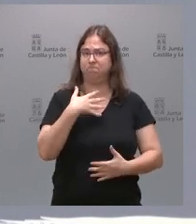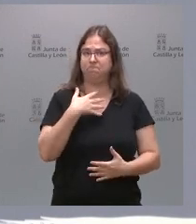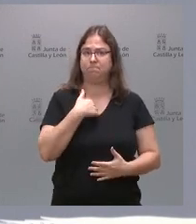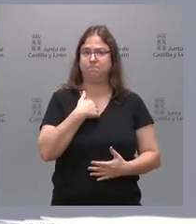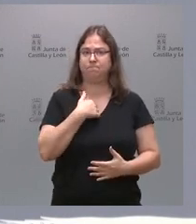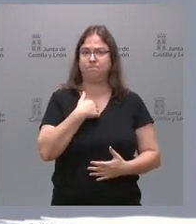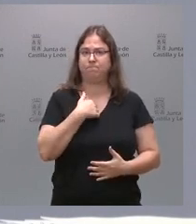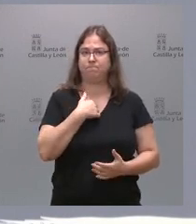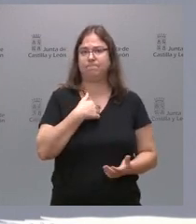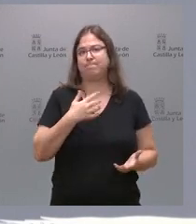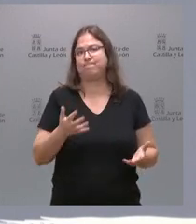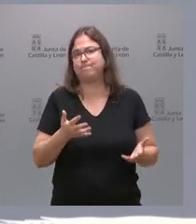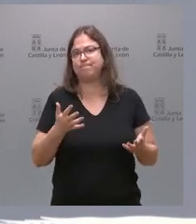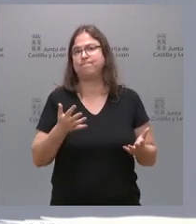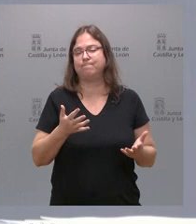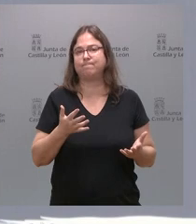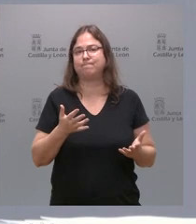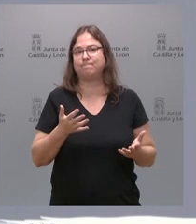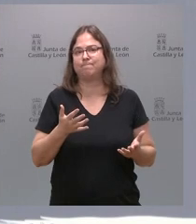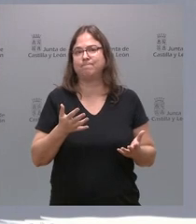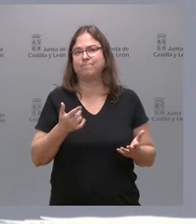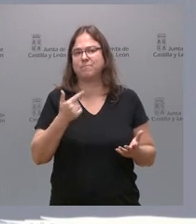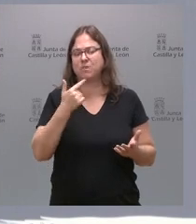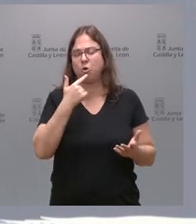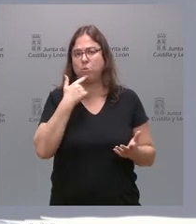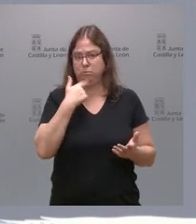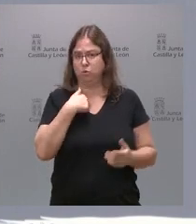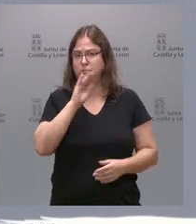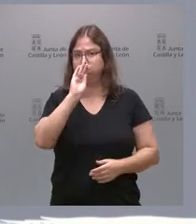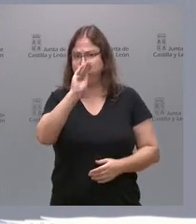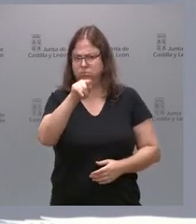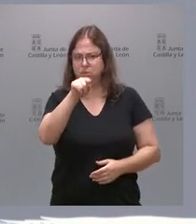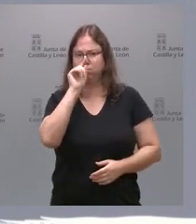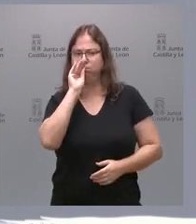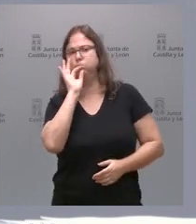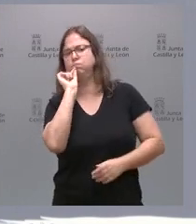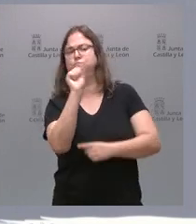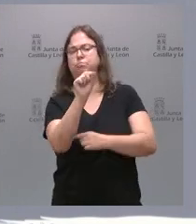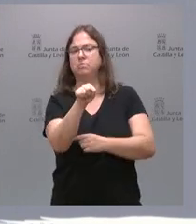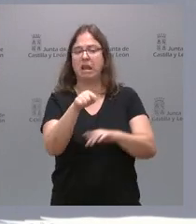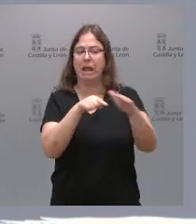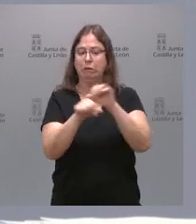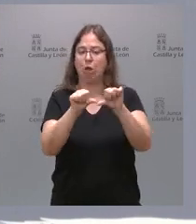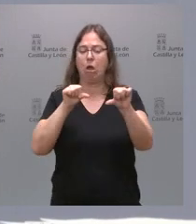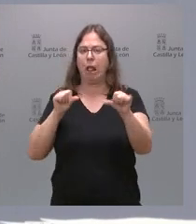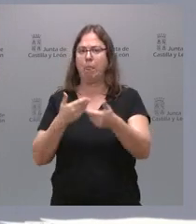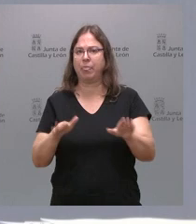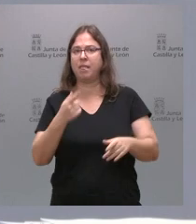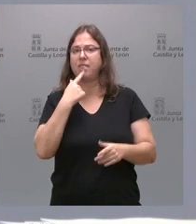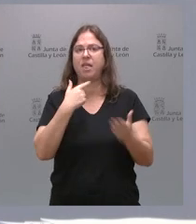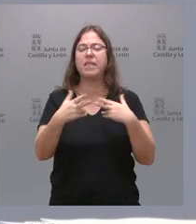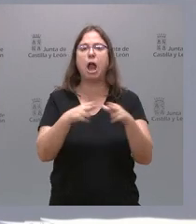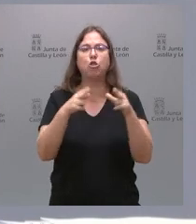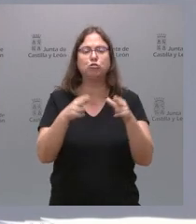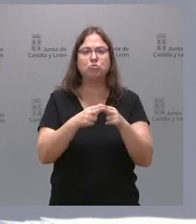pues como les interpela de alguna manera en esa gestión del diálogo